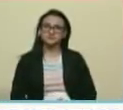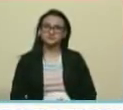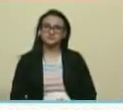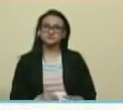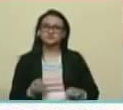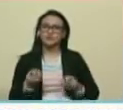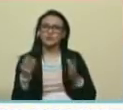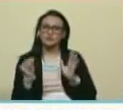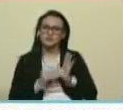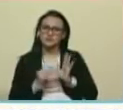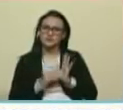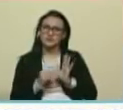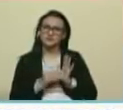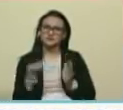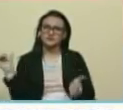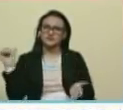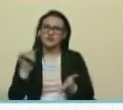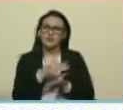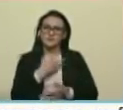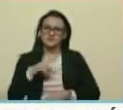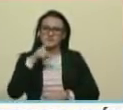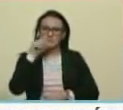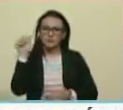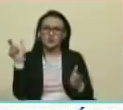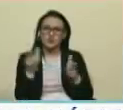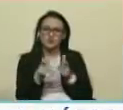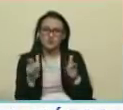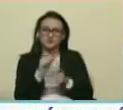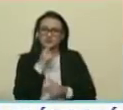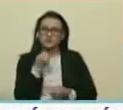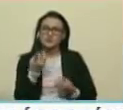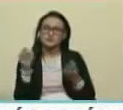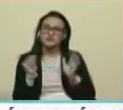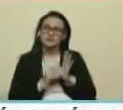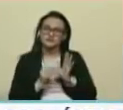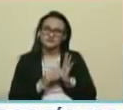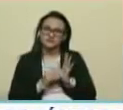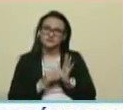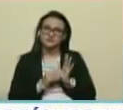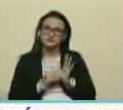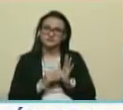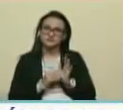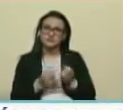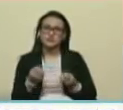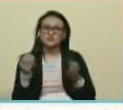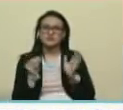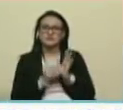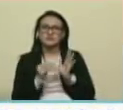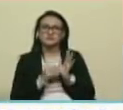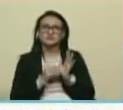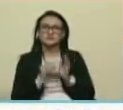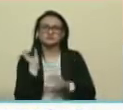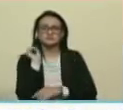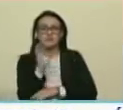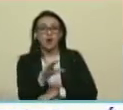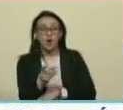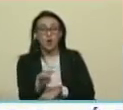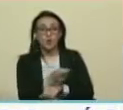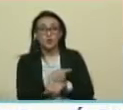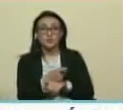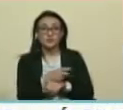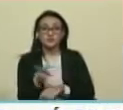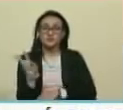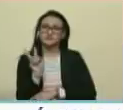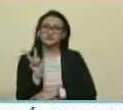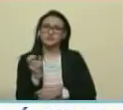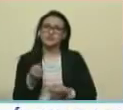¿Cuántas veces viajó el presidente Nicolás Maduro en reuniones secretas? ¿Cuántas veces los enviados del gobierno de